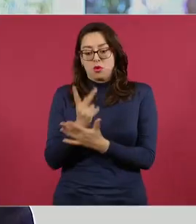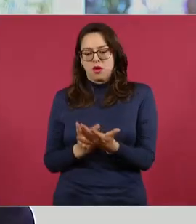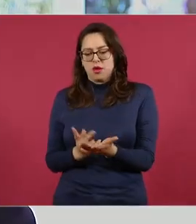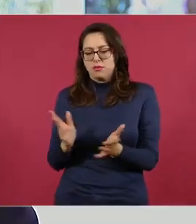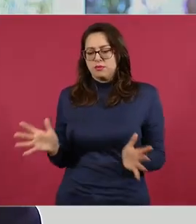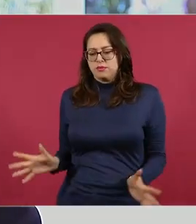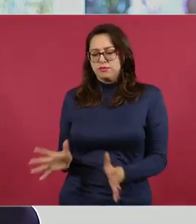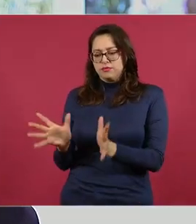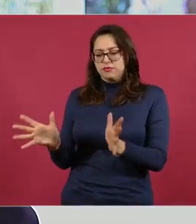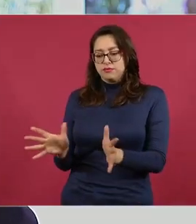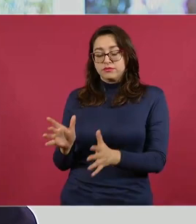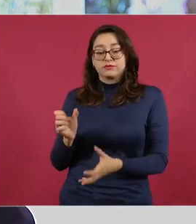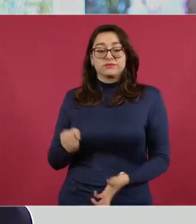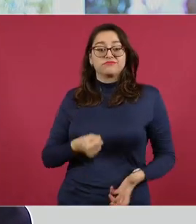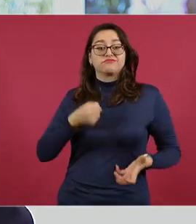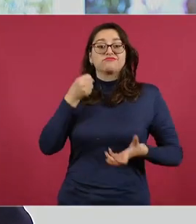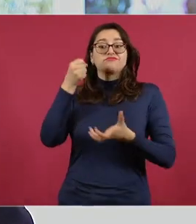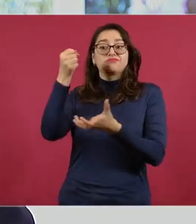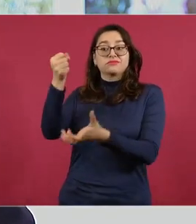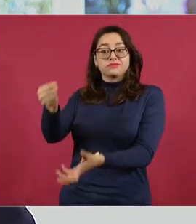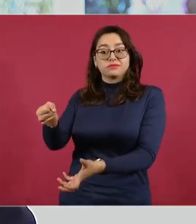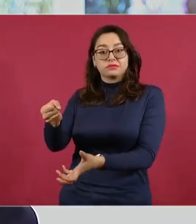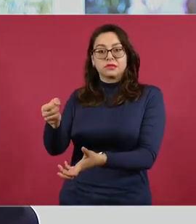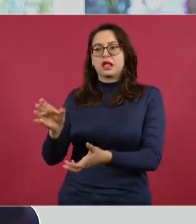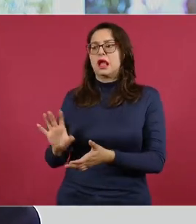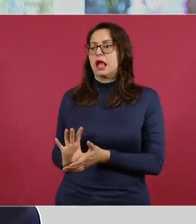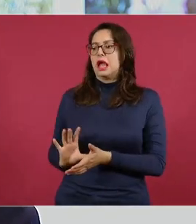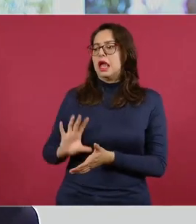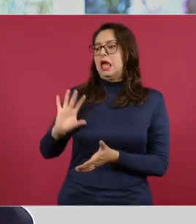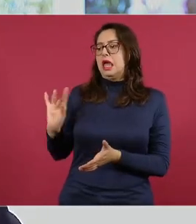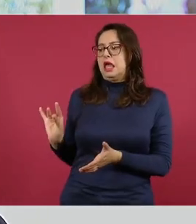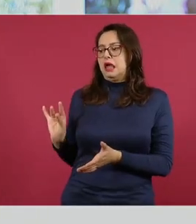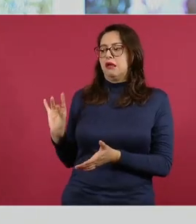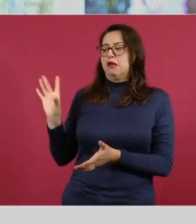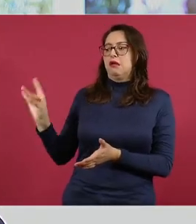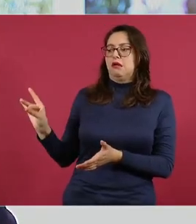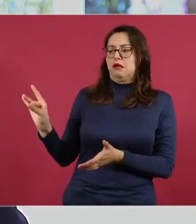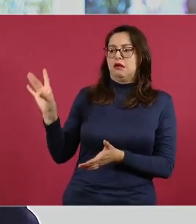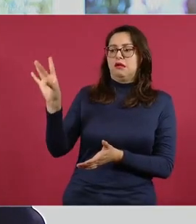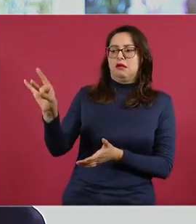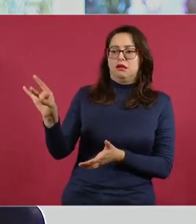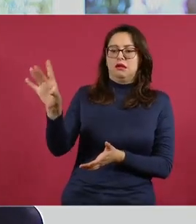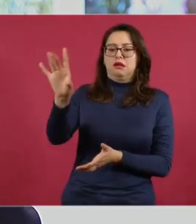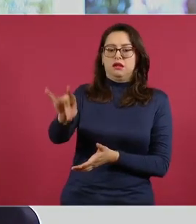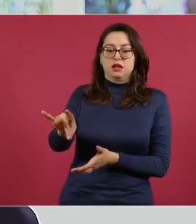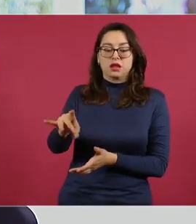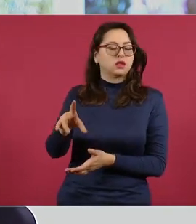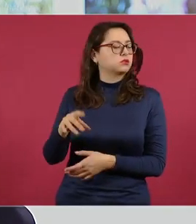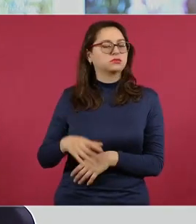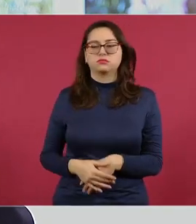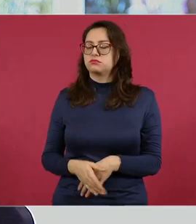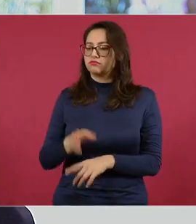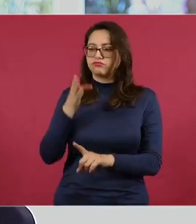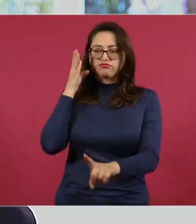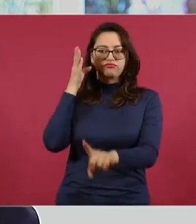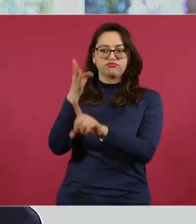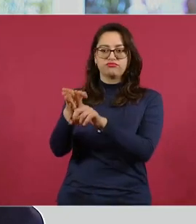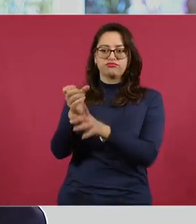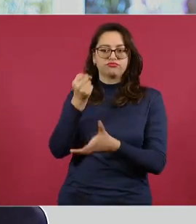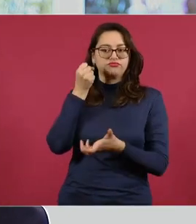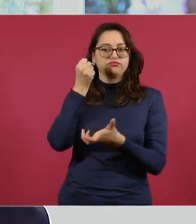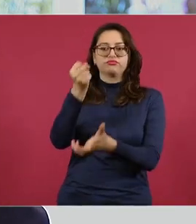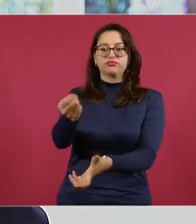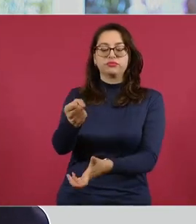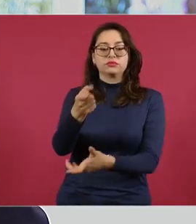sin intermediarios y sin corrupción, a pequeños y medianos productores de todo el